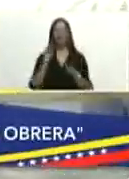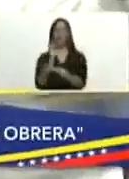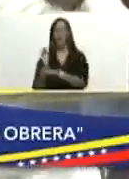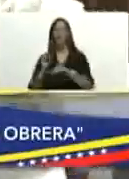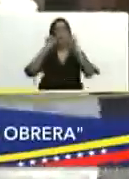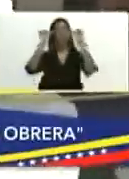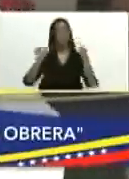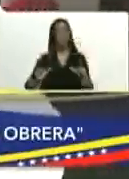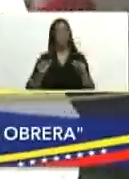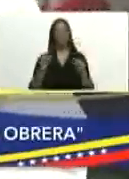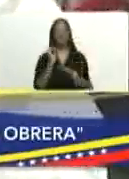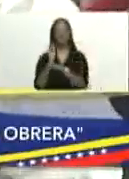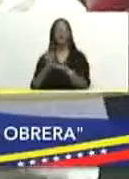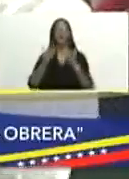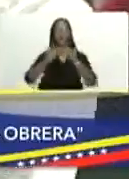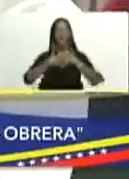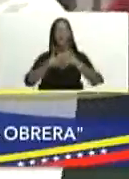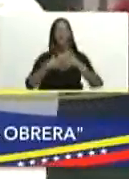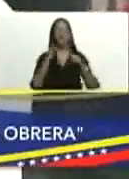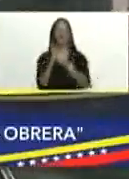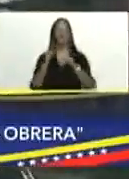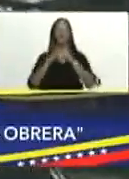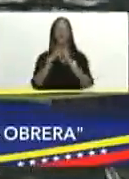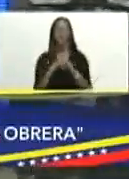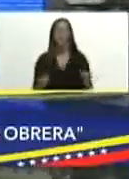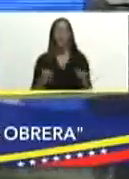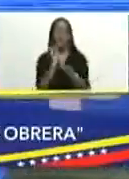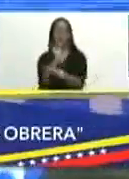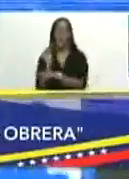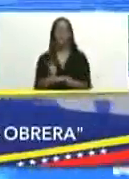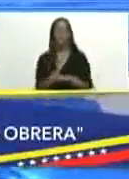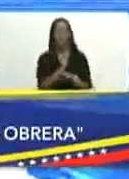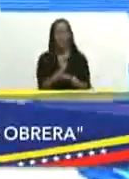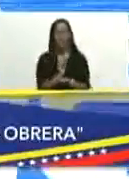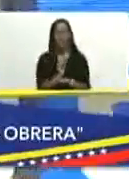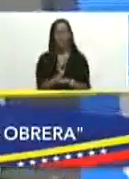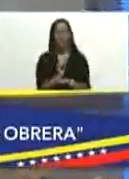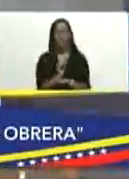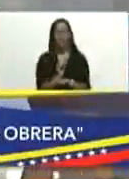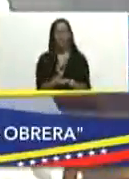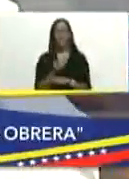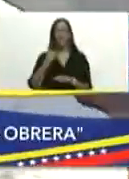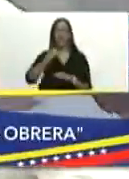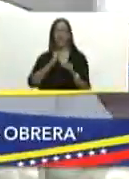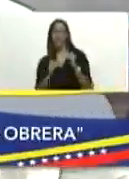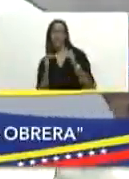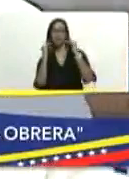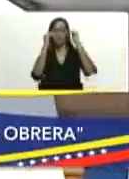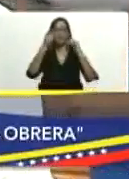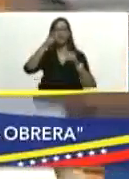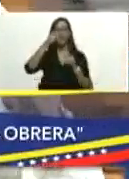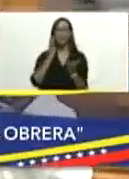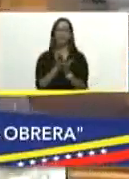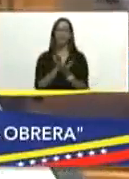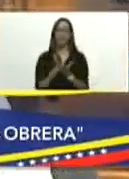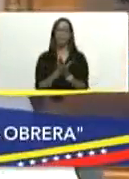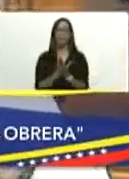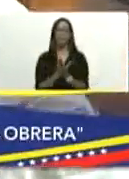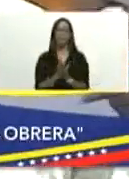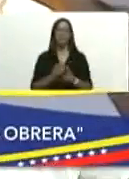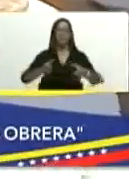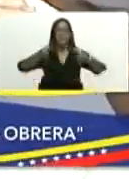cuidemos las empresas cuidemos todo protejamos hay que Elevar los niveles de seguridad siempre de